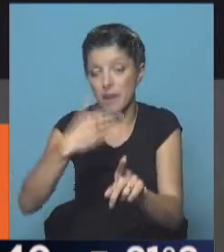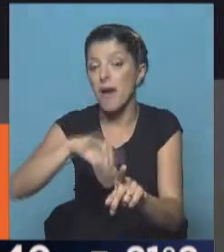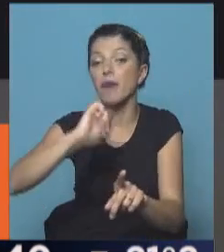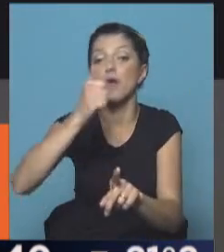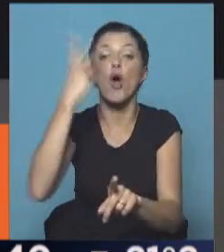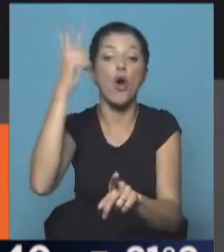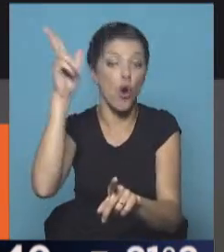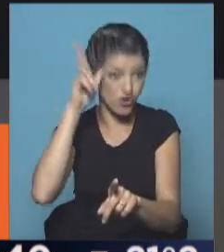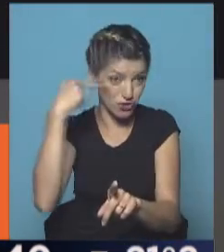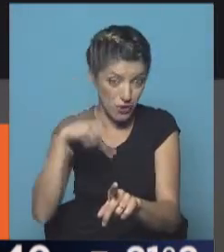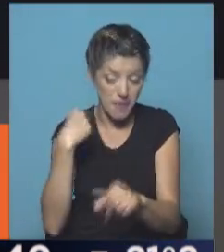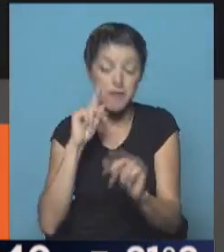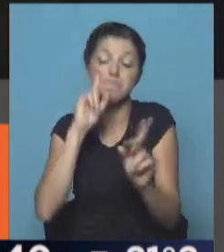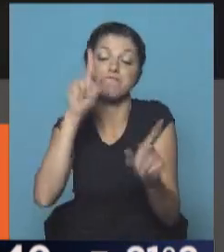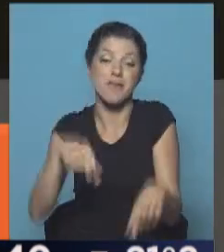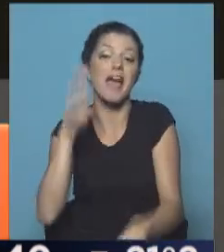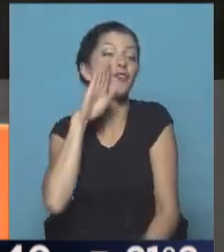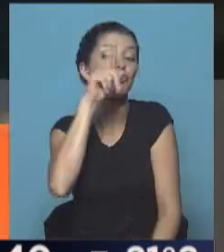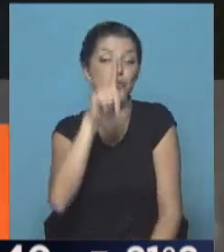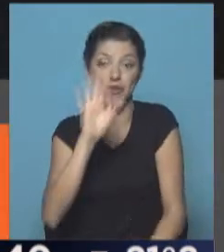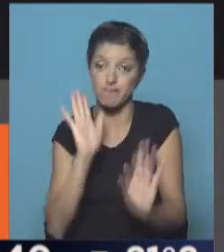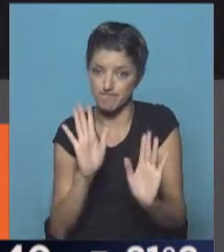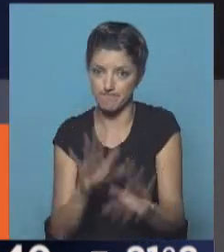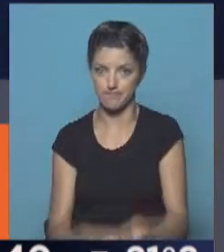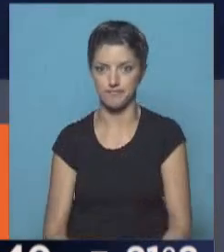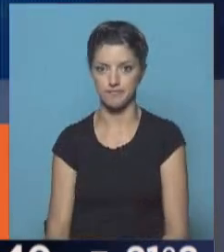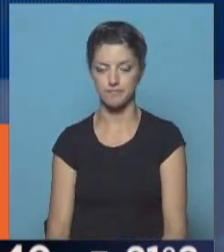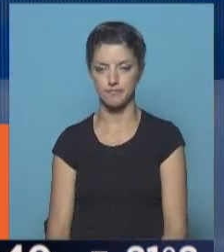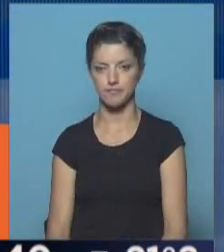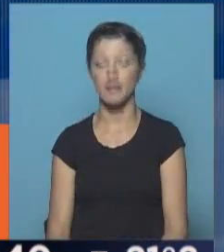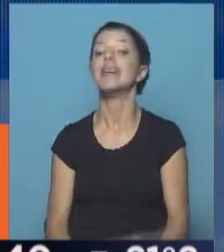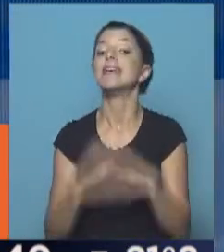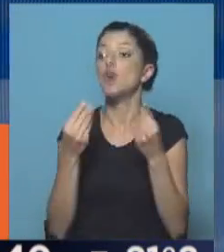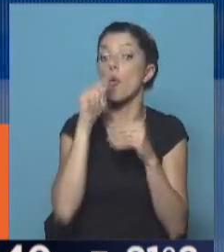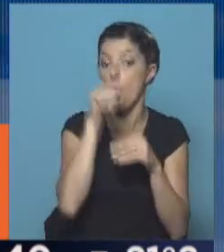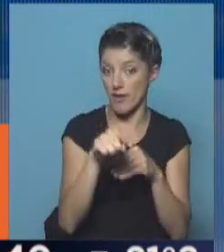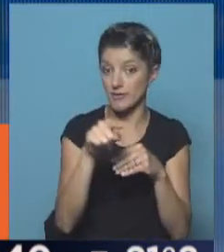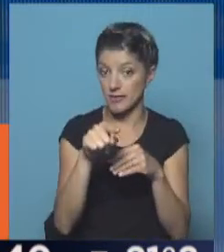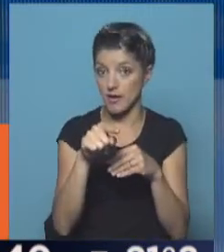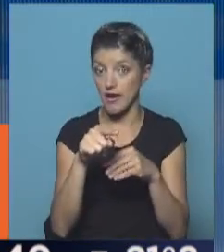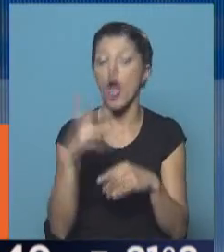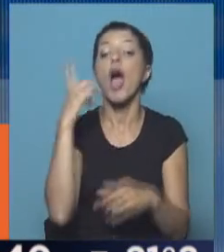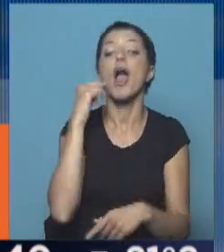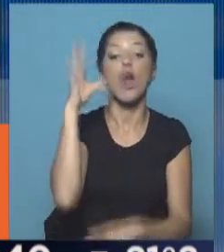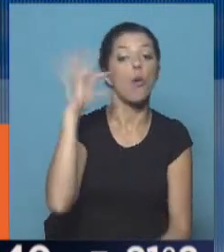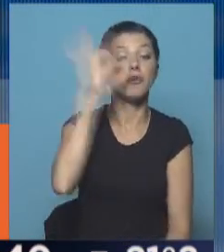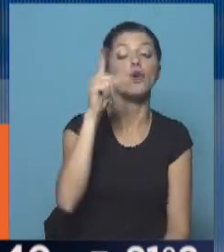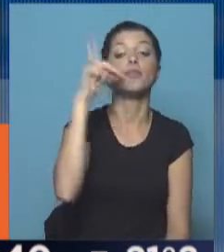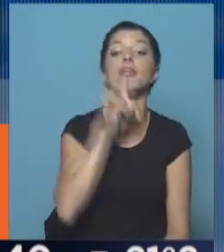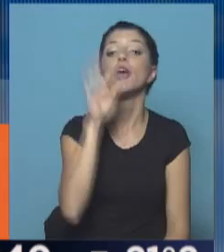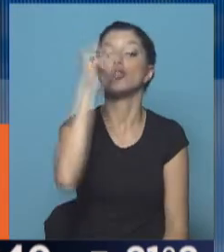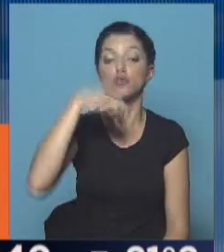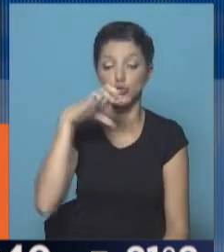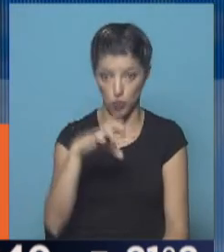porque Estados Unidos es único en estas elecciones, ¿no? ¿Y cómo ha influido sobre todo la visión de Trump acerca de las mujeres? Si